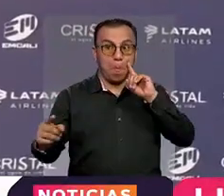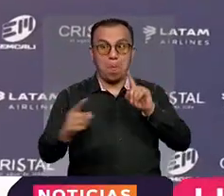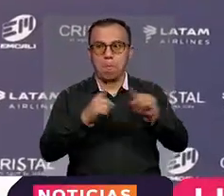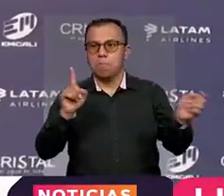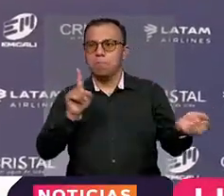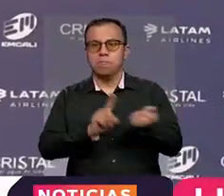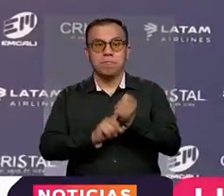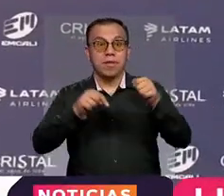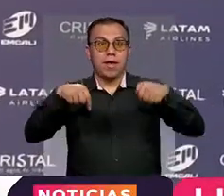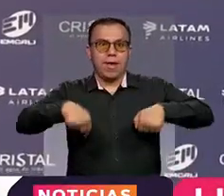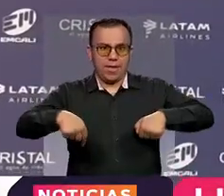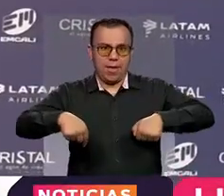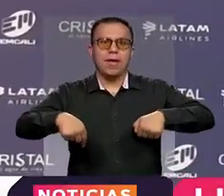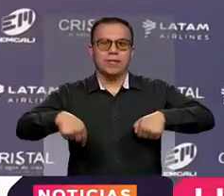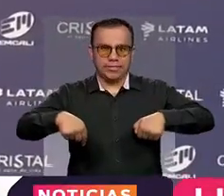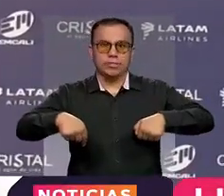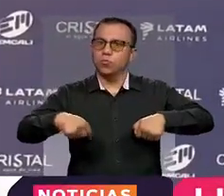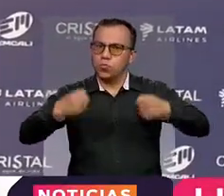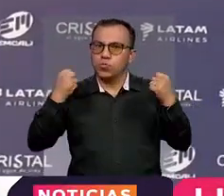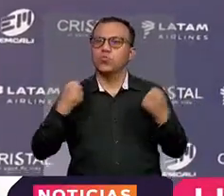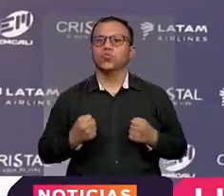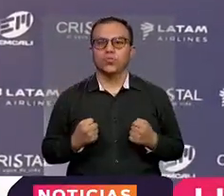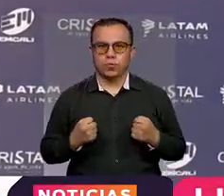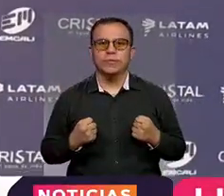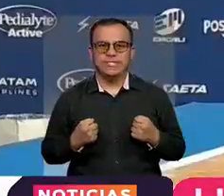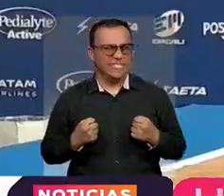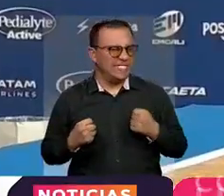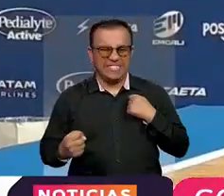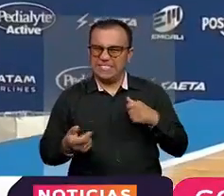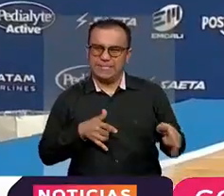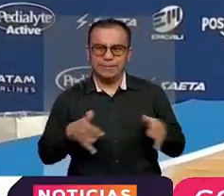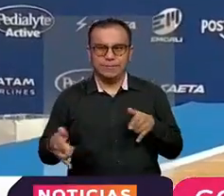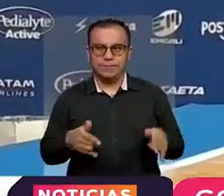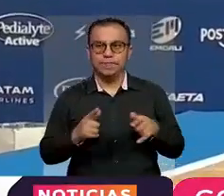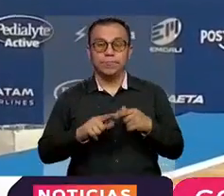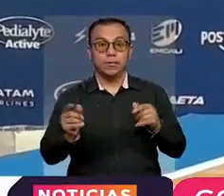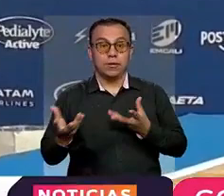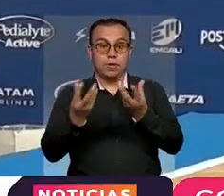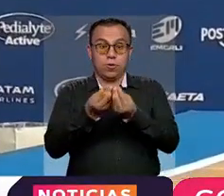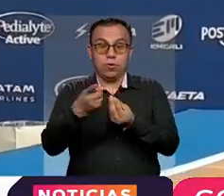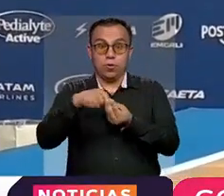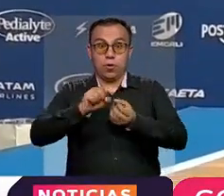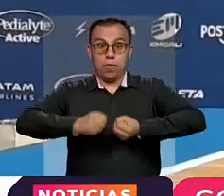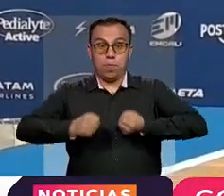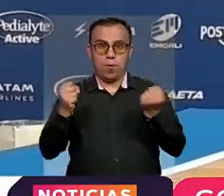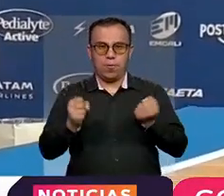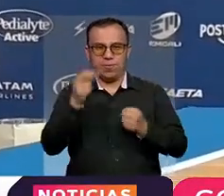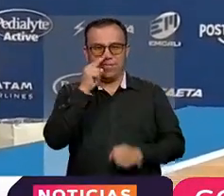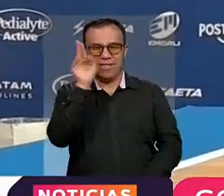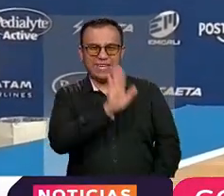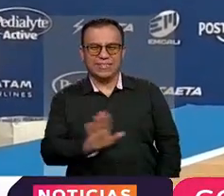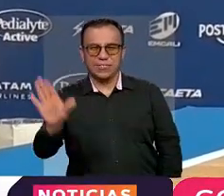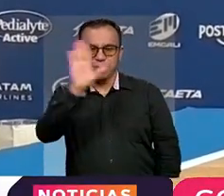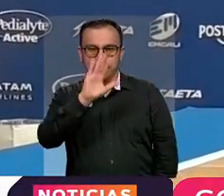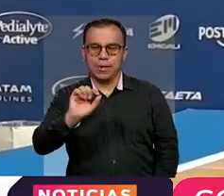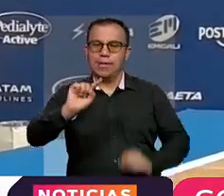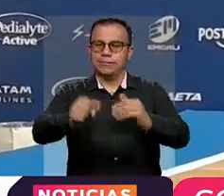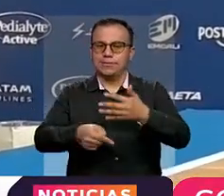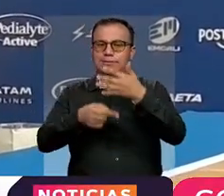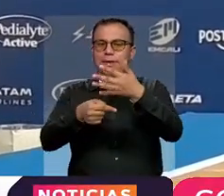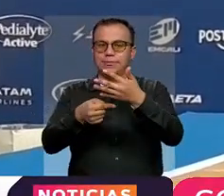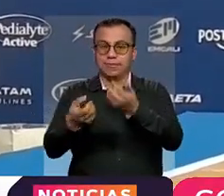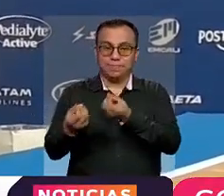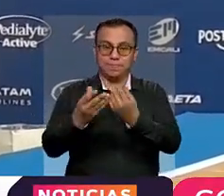acá lo más fuerte que pudiera. Los representantes del equipo Bogotá en la selección nacional han aportado 6 medallas al